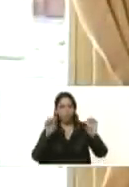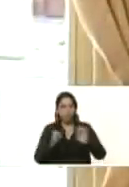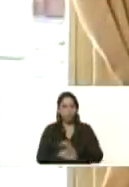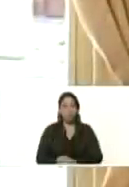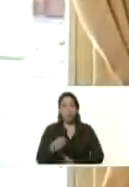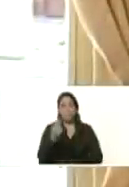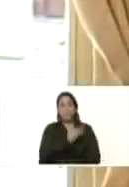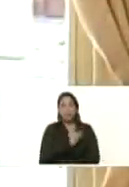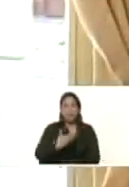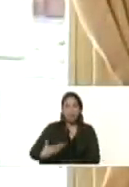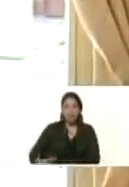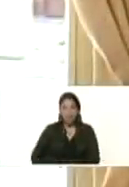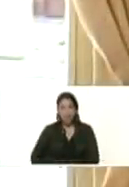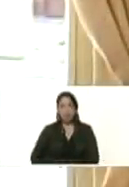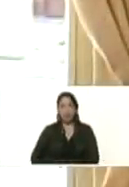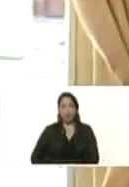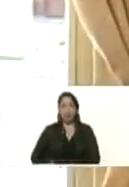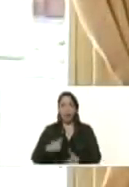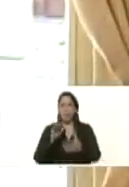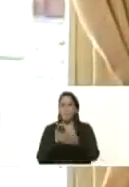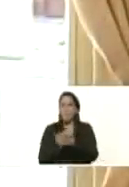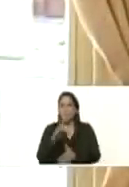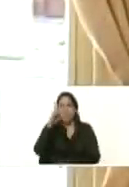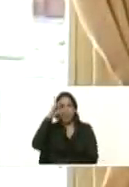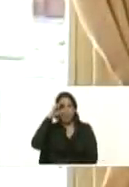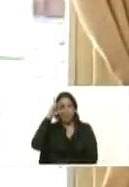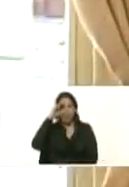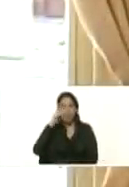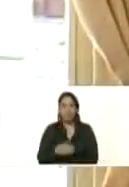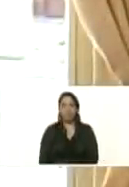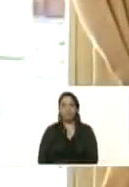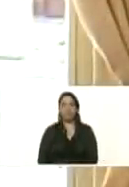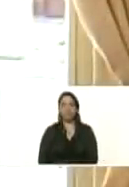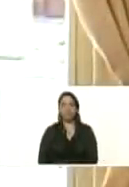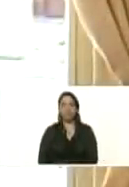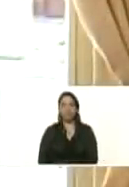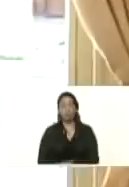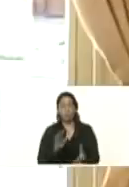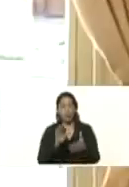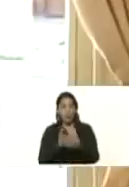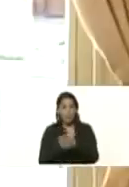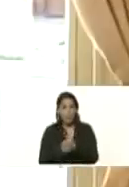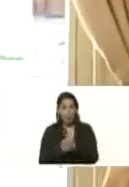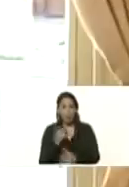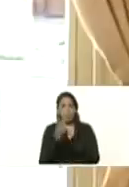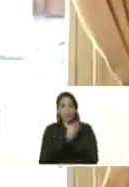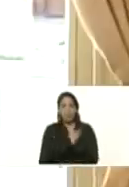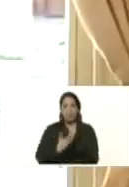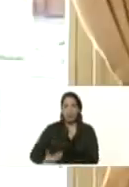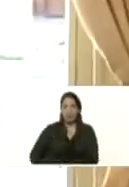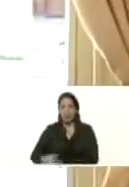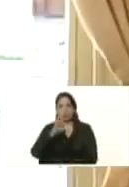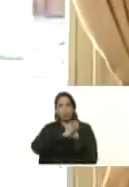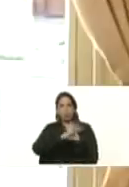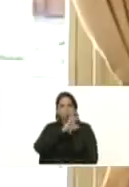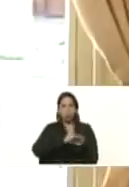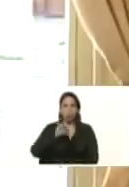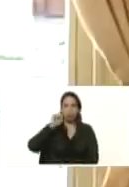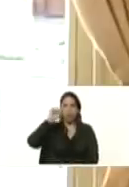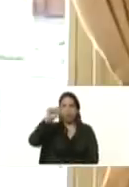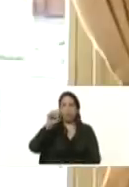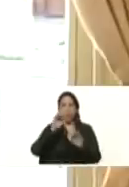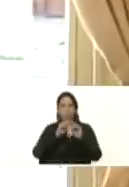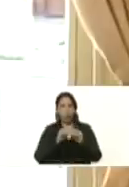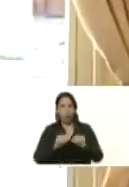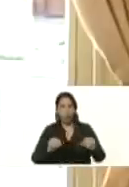vicepresidenta ejecutiva compañera del sí rodríguez compañero vicepresidente del socialismo territorial y